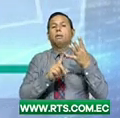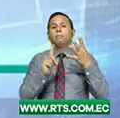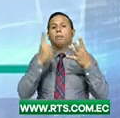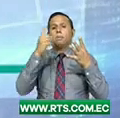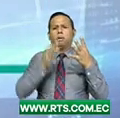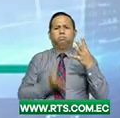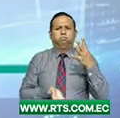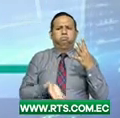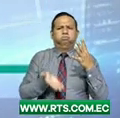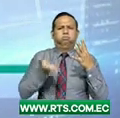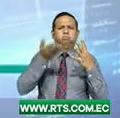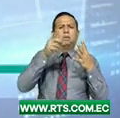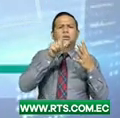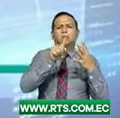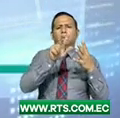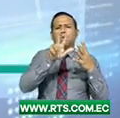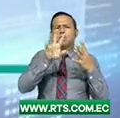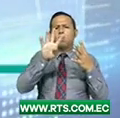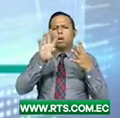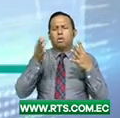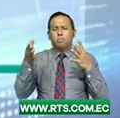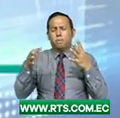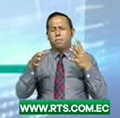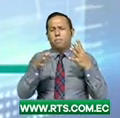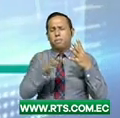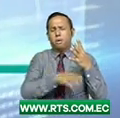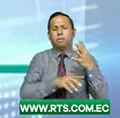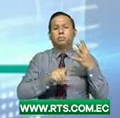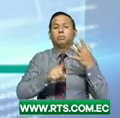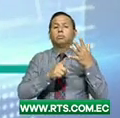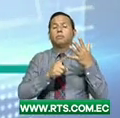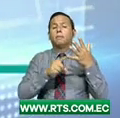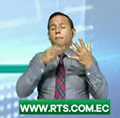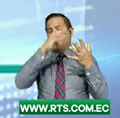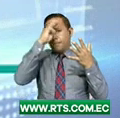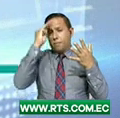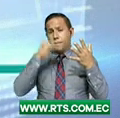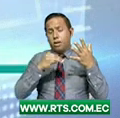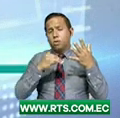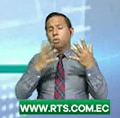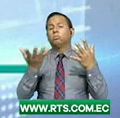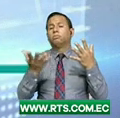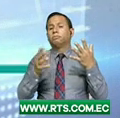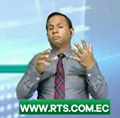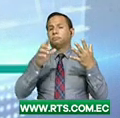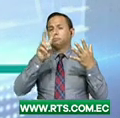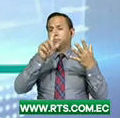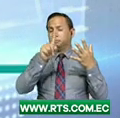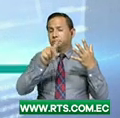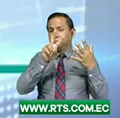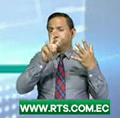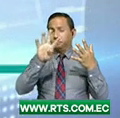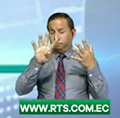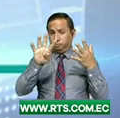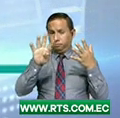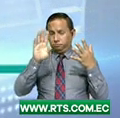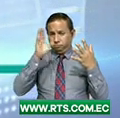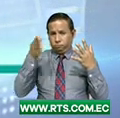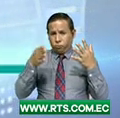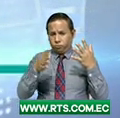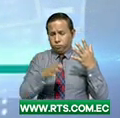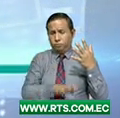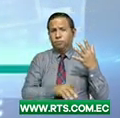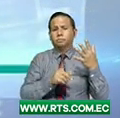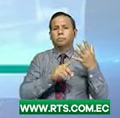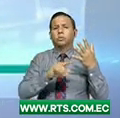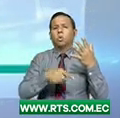repunte con 134 muertos, en mayo con estado de excepción se registraron 124 fallecidos, junio